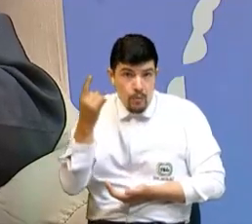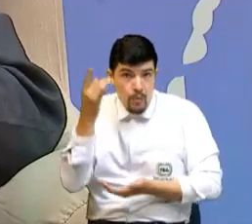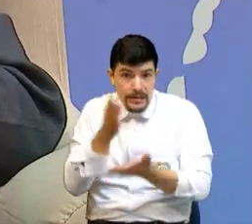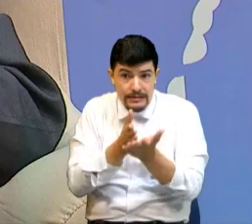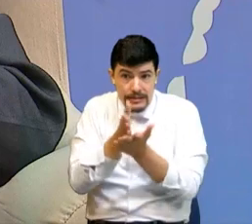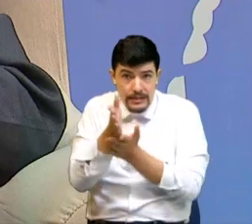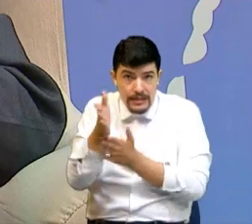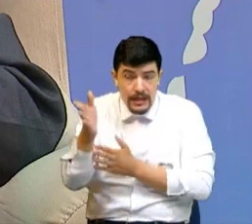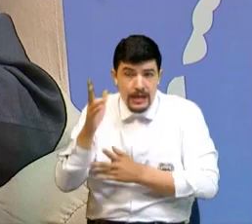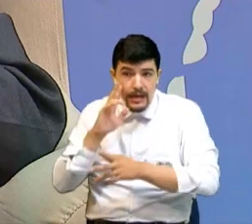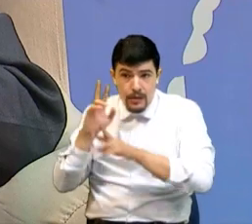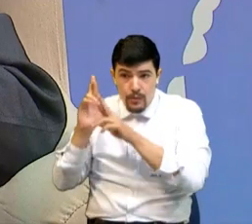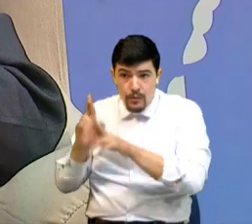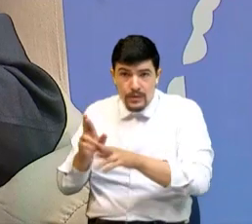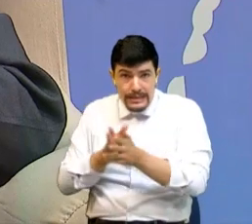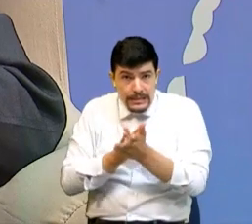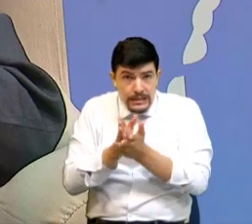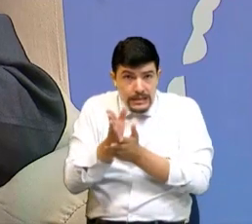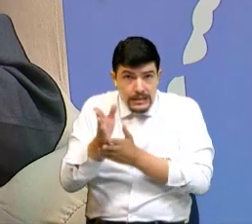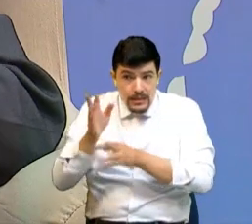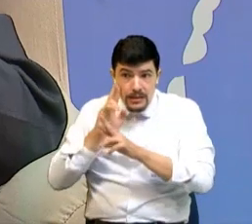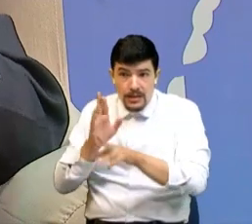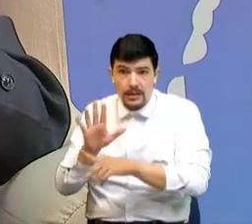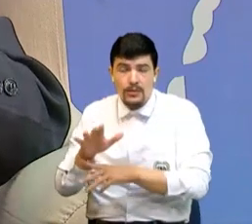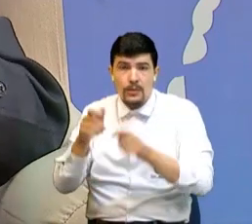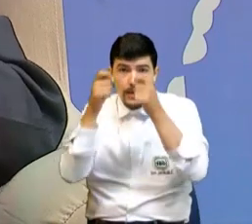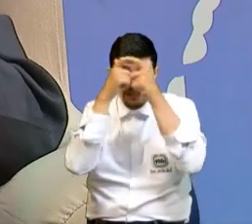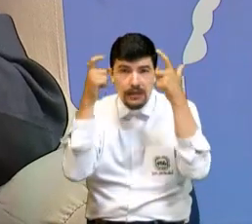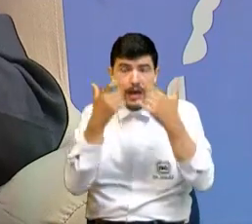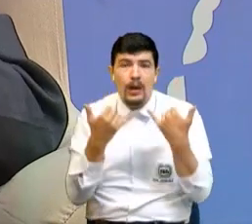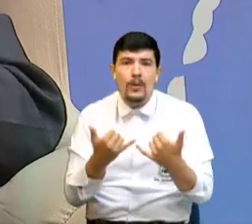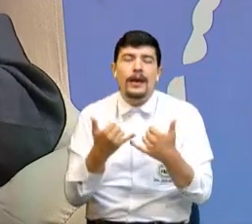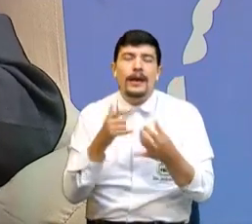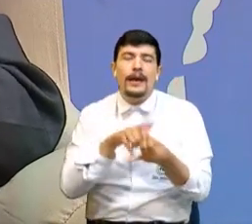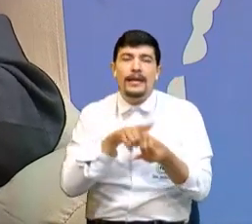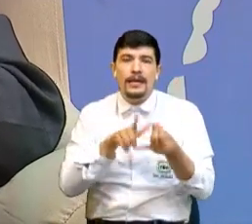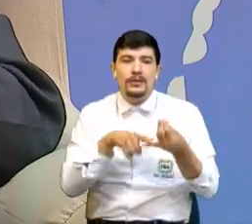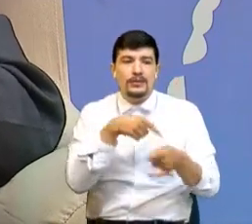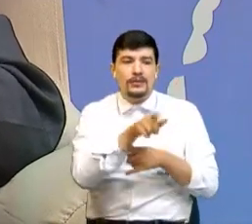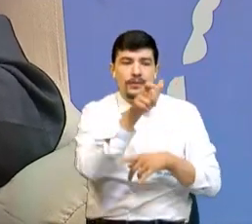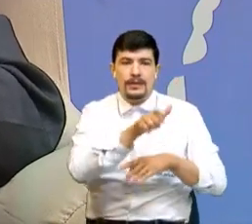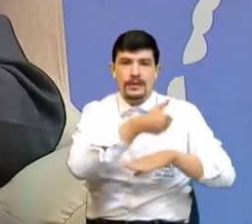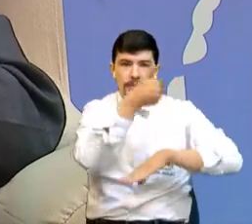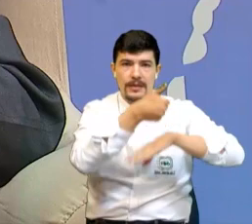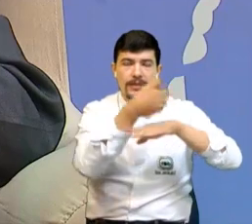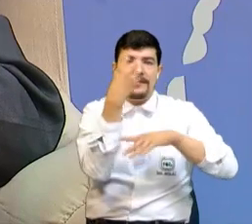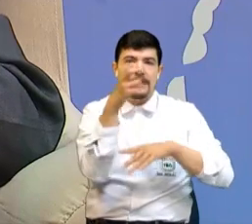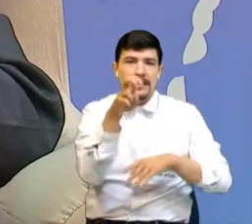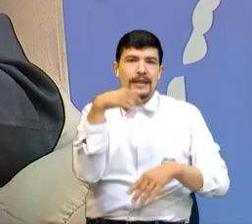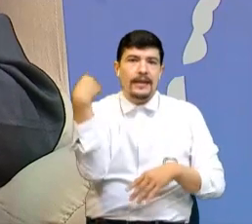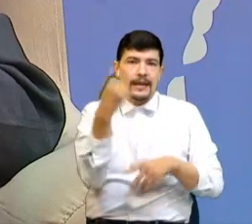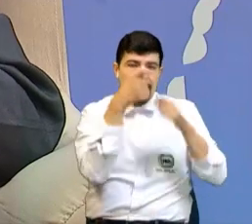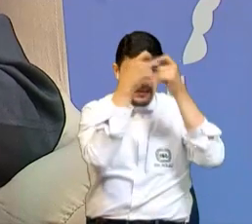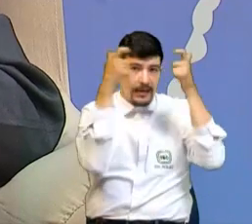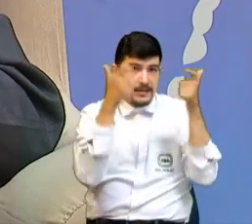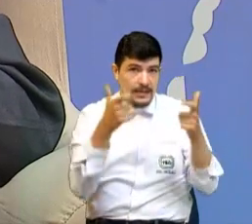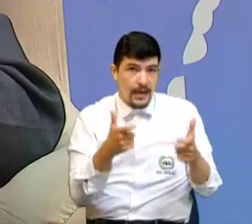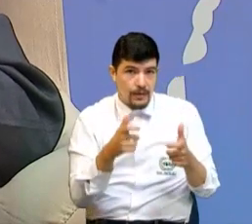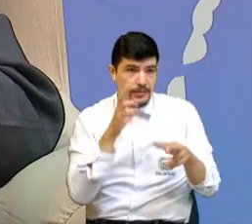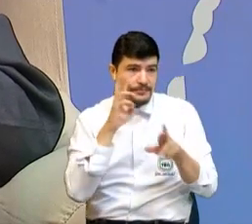la titularidad del Estado y en este caso en cabeza de la Fiscalía General de la Nación